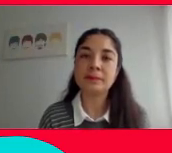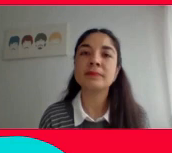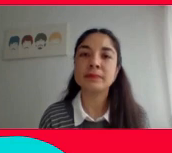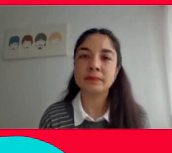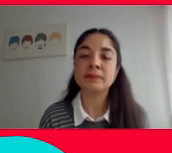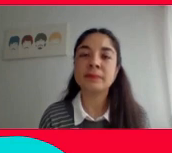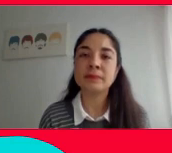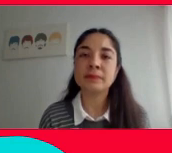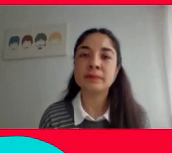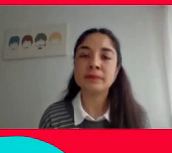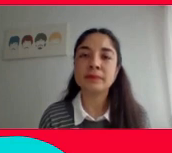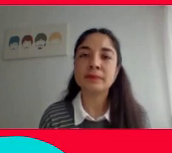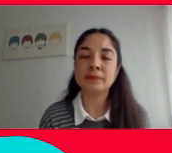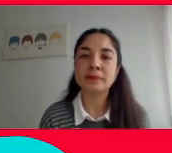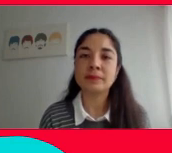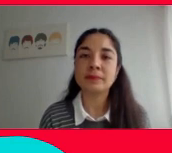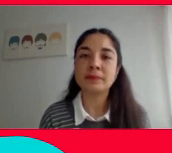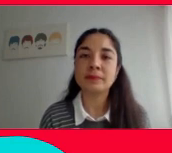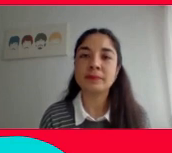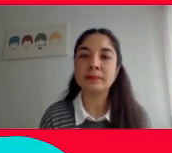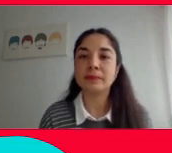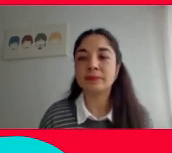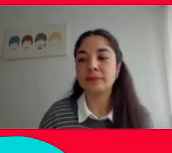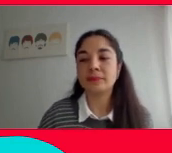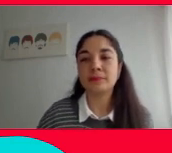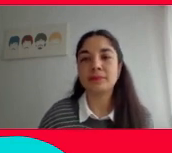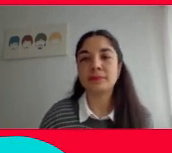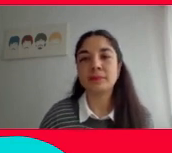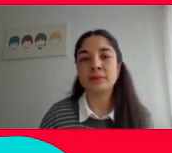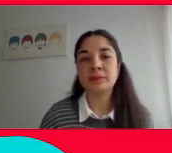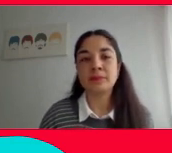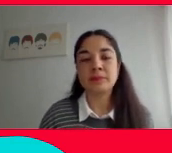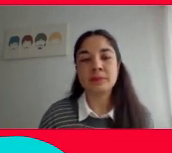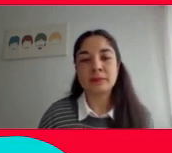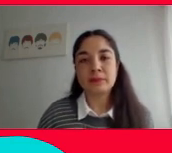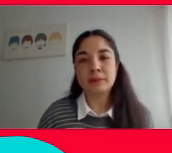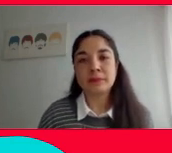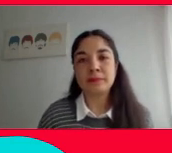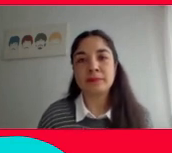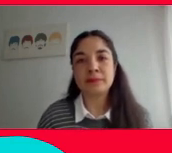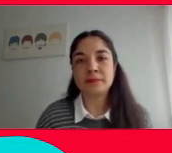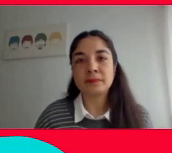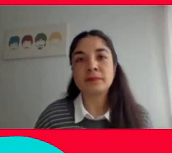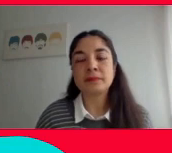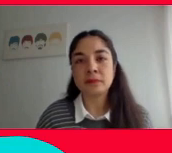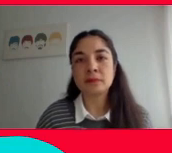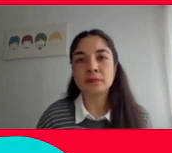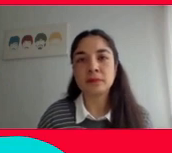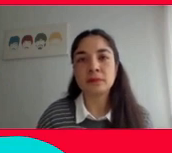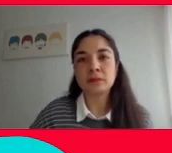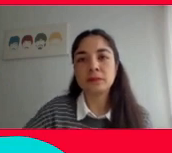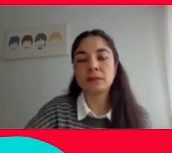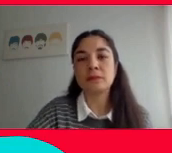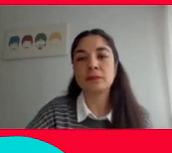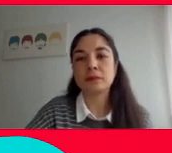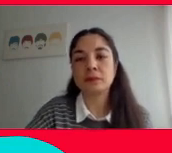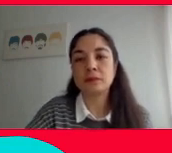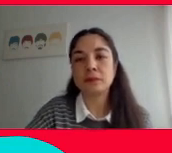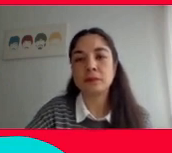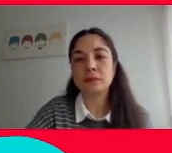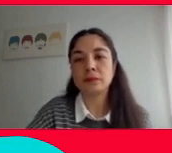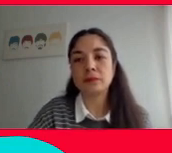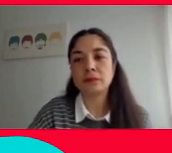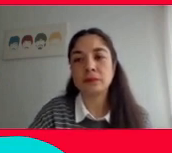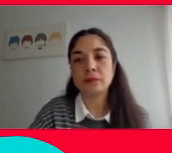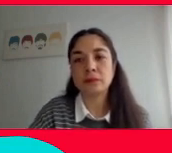Chile, tenemos dos variantes que son las que predominan en el país, que en conjunto, o sea,